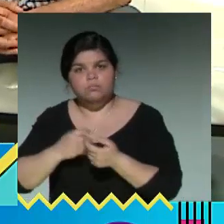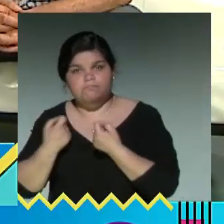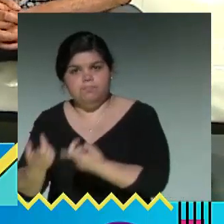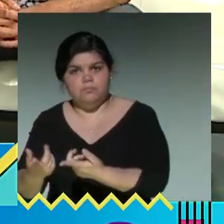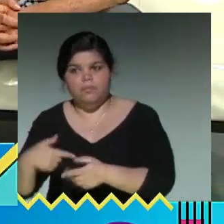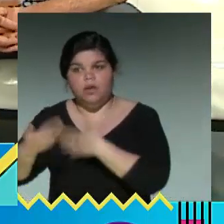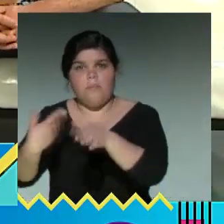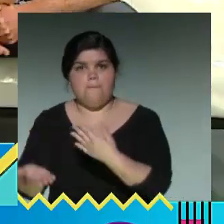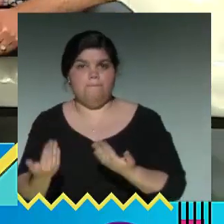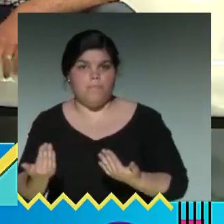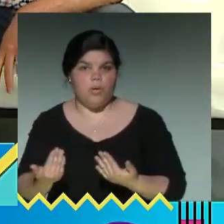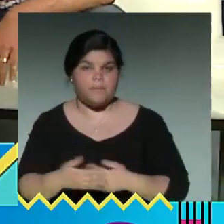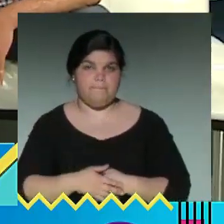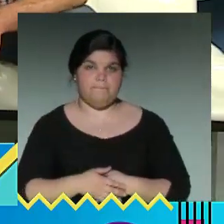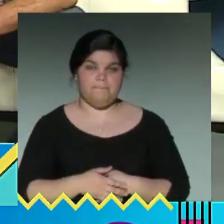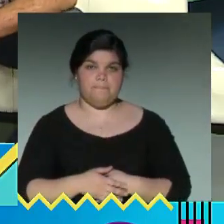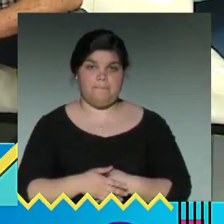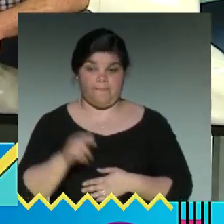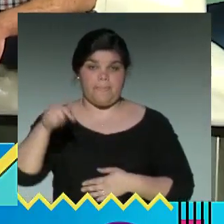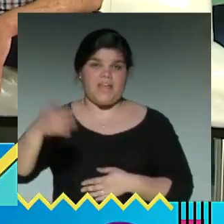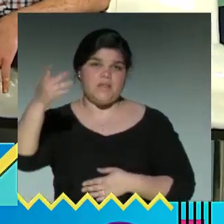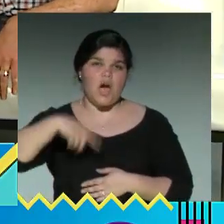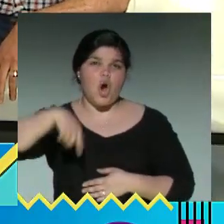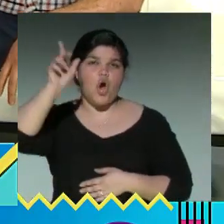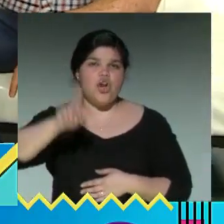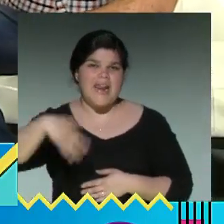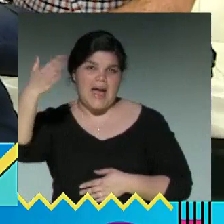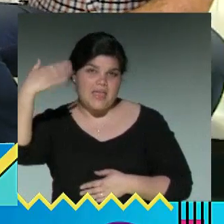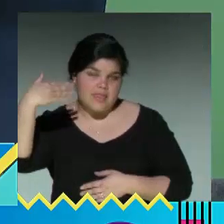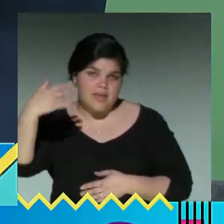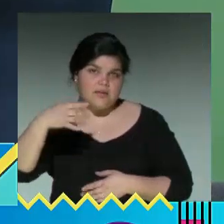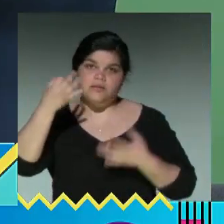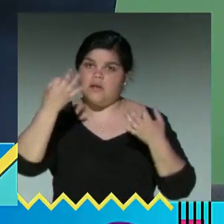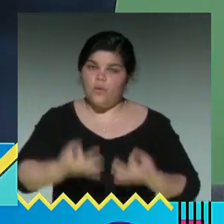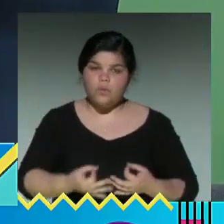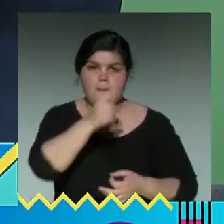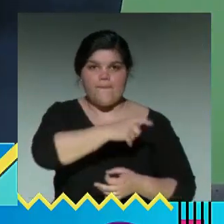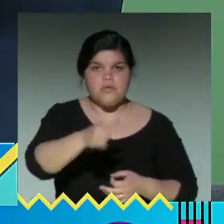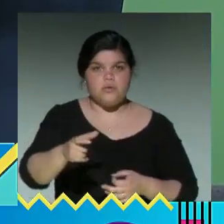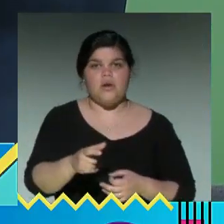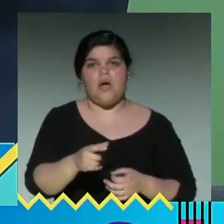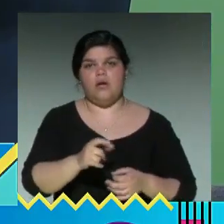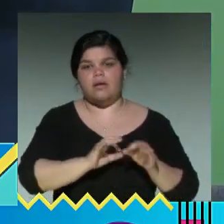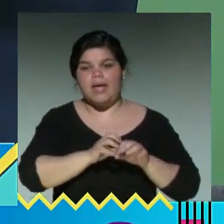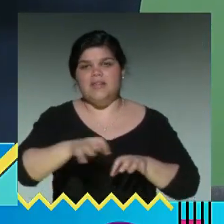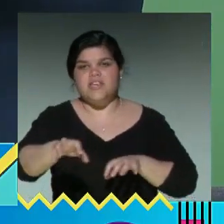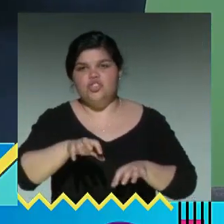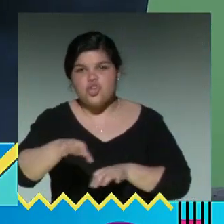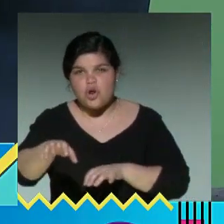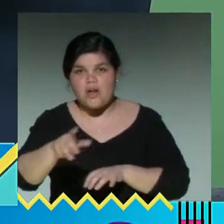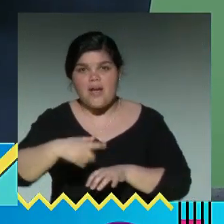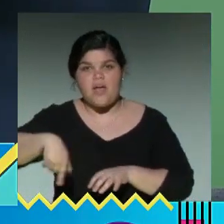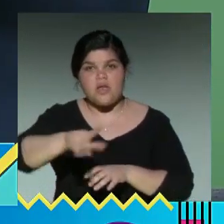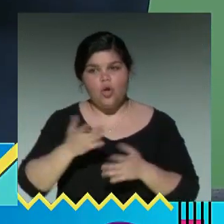productor. Y en esta jornada seguramente se acercarán los extensionistas y también van a ir contando con qué saberes locales se encuentran. ¿Cómo es